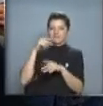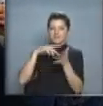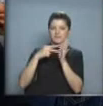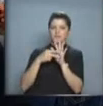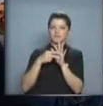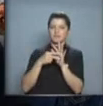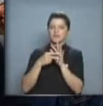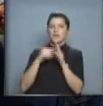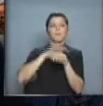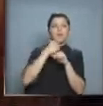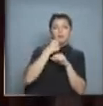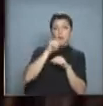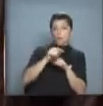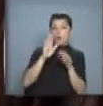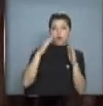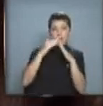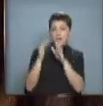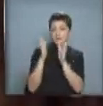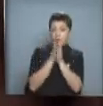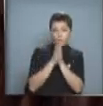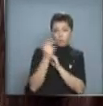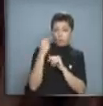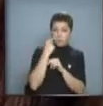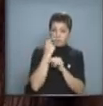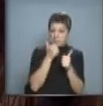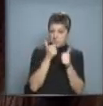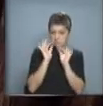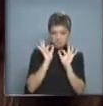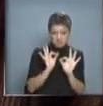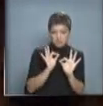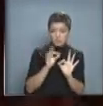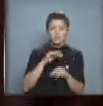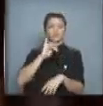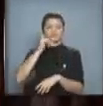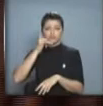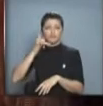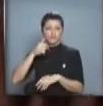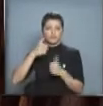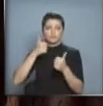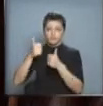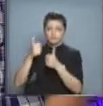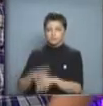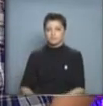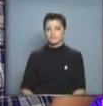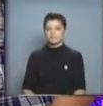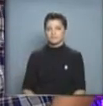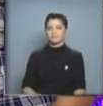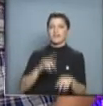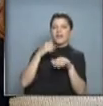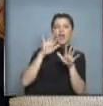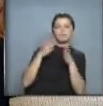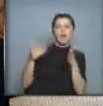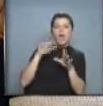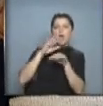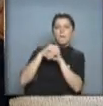convivencia es suficiente. Claro. O sea, sí, no es necesario tener una... Y de última hacemos un asado para los amigos. Exacto. Ok. ¿Con achuras o